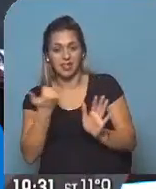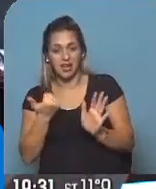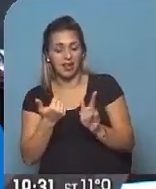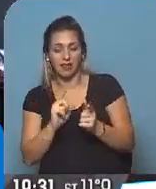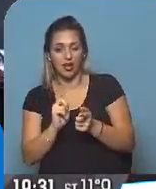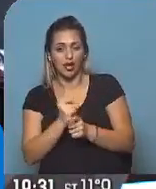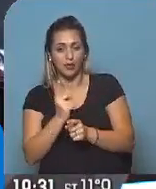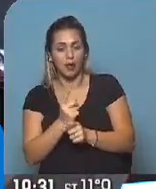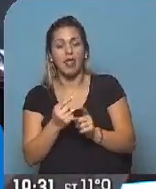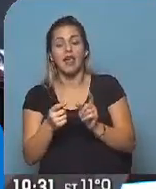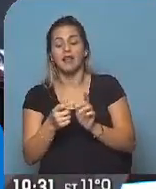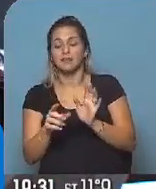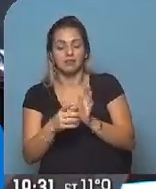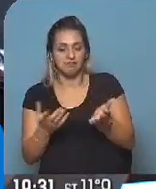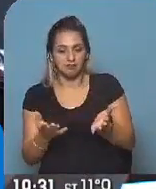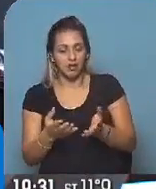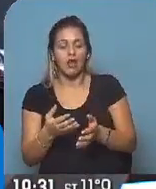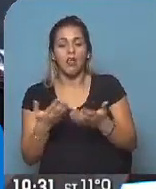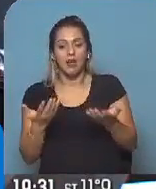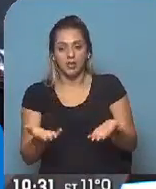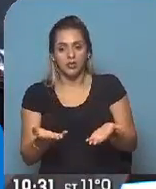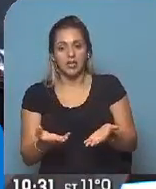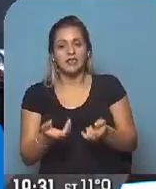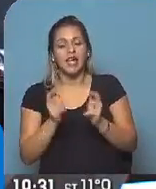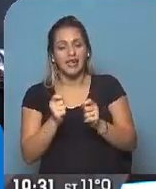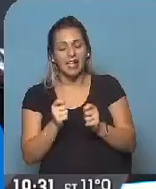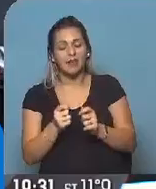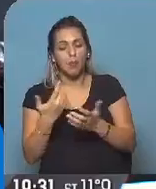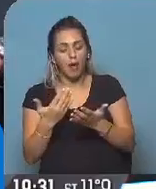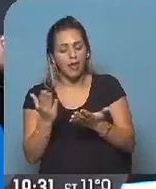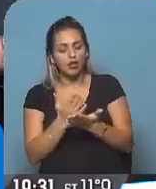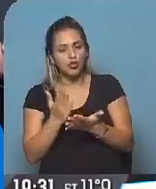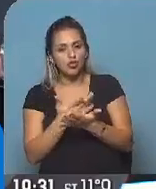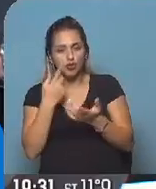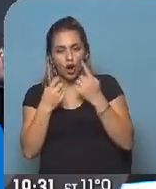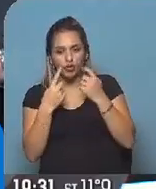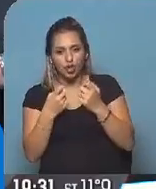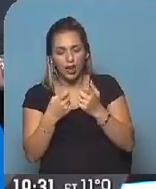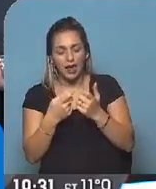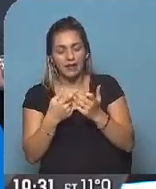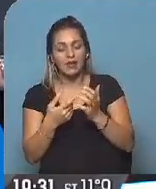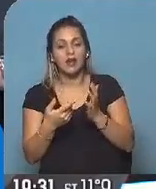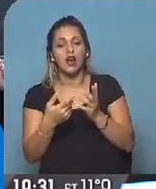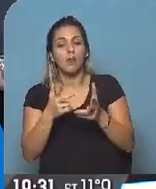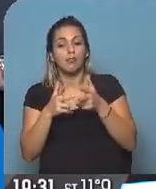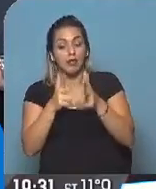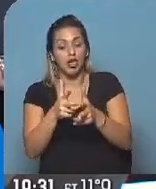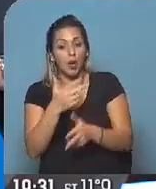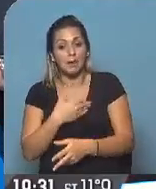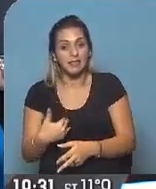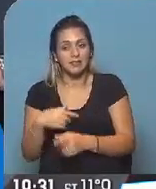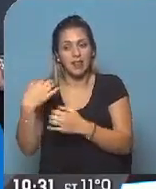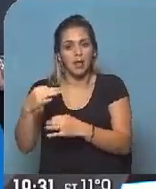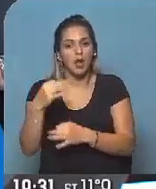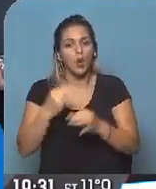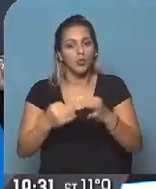reformado por una ley. En todo caso, quien tiene la revisión frente a un decreto presidencial es la justicia, no